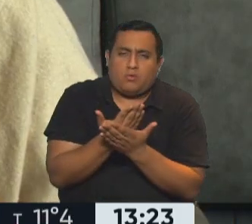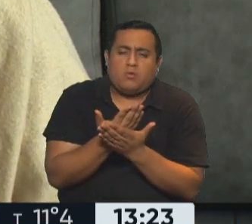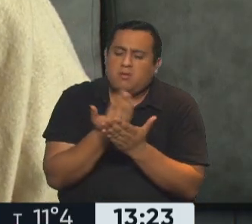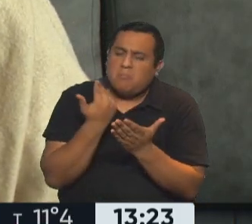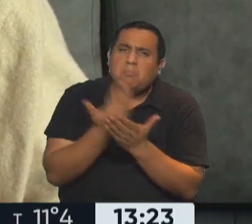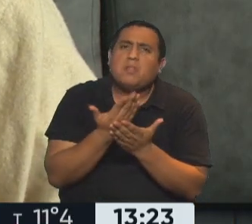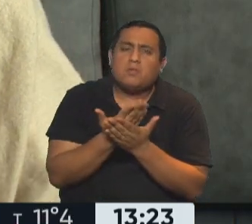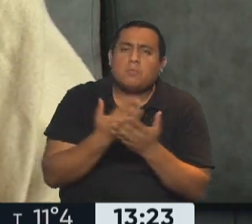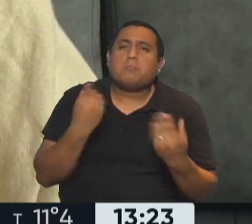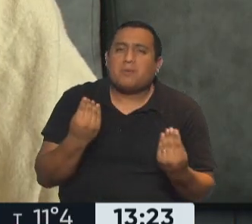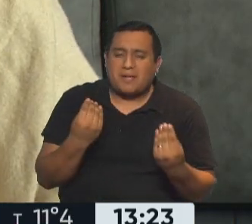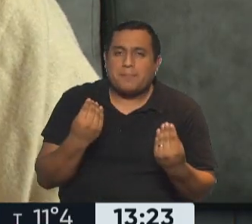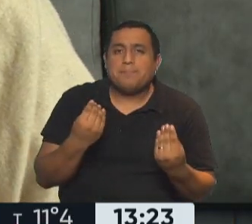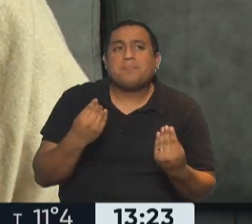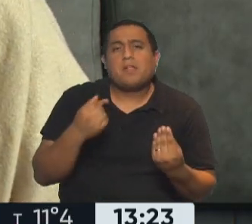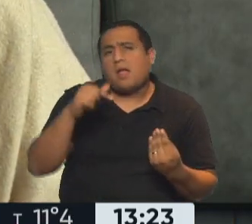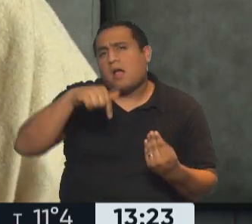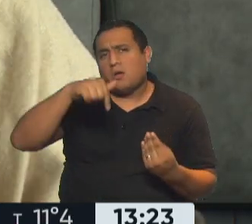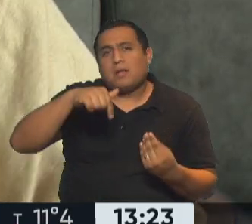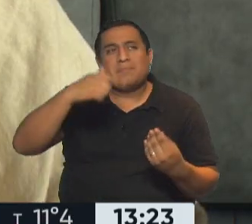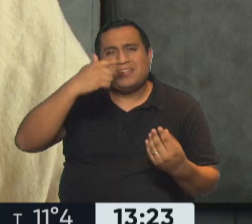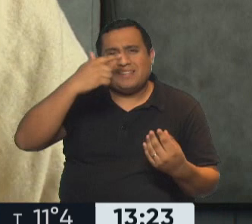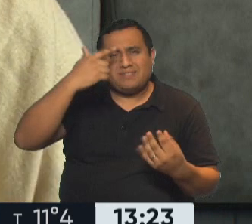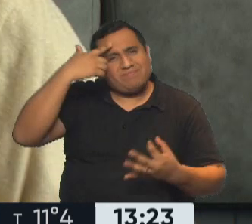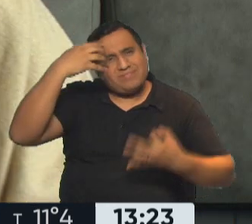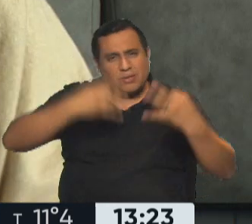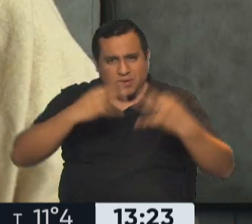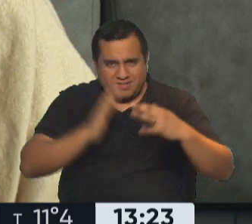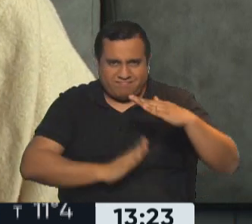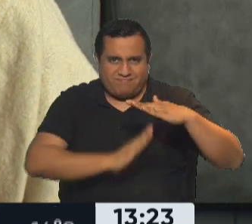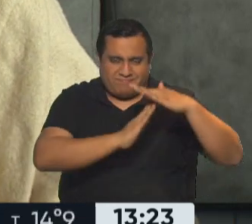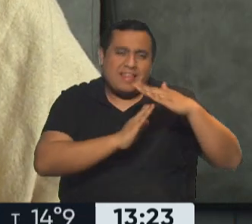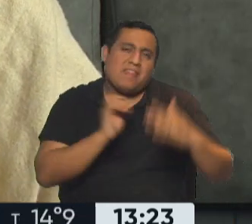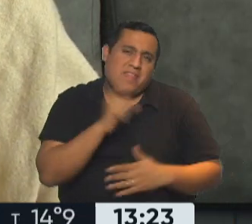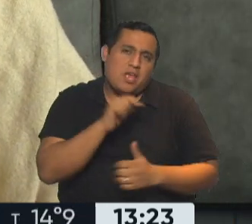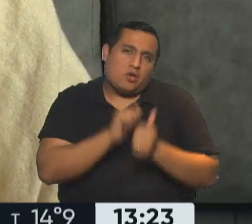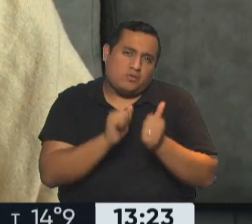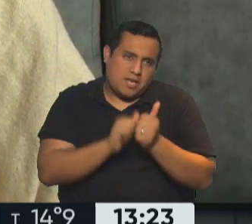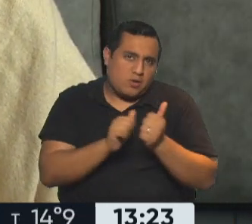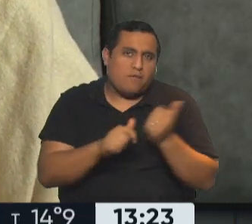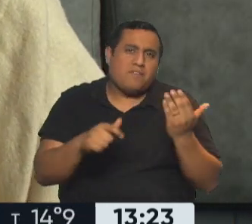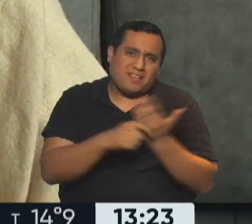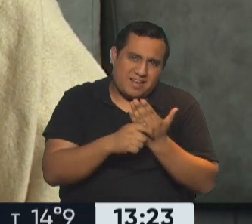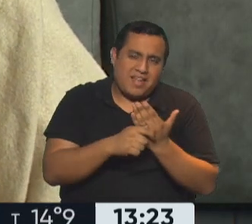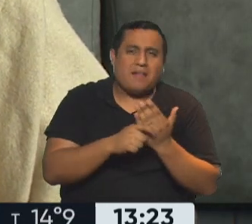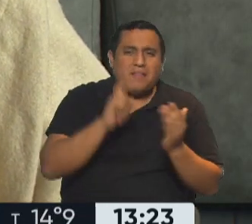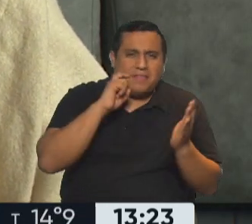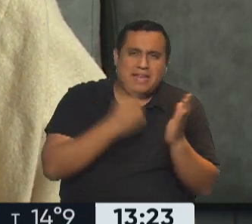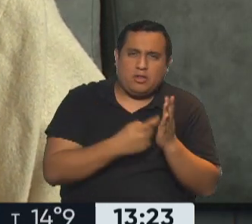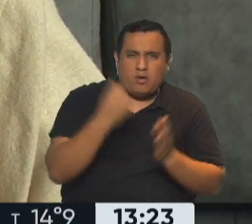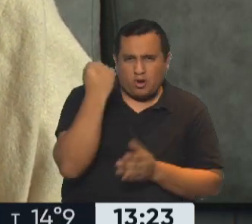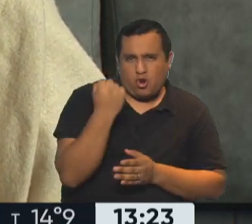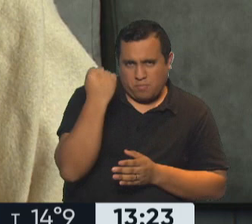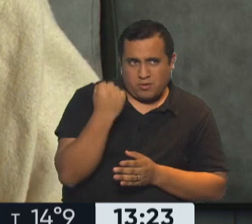que está haciendo contratar los tribunales de Rosario, sobre todo la Fiscalía de Delito Económico, en donde